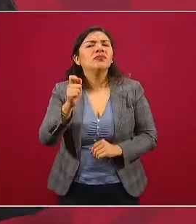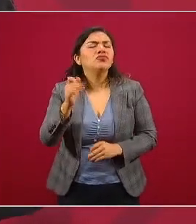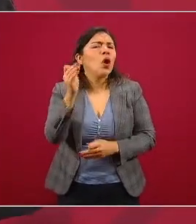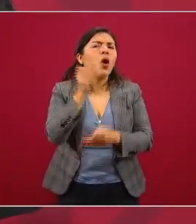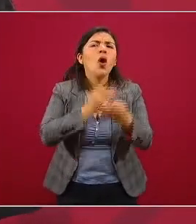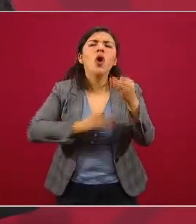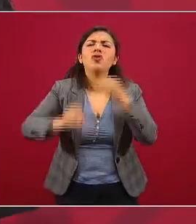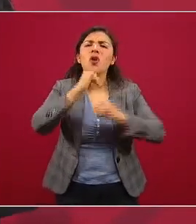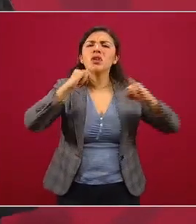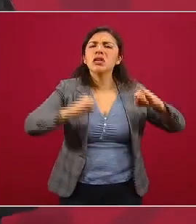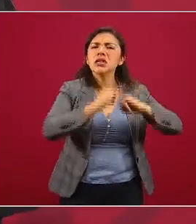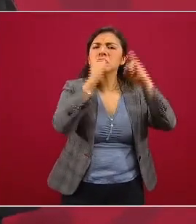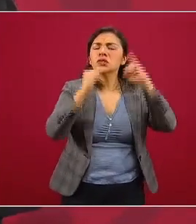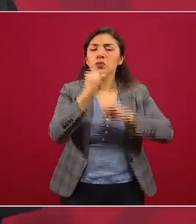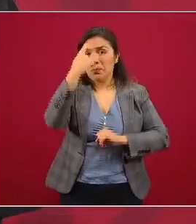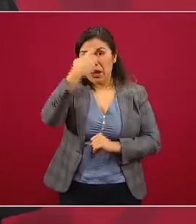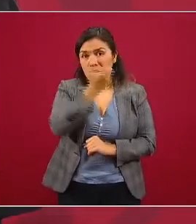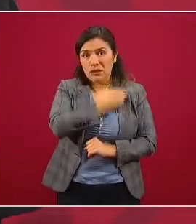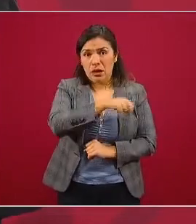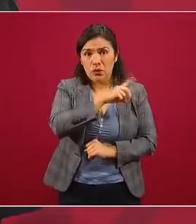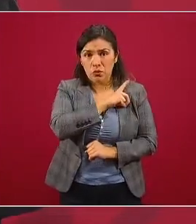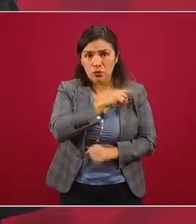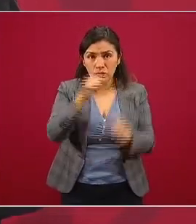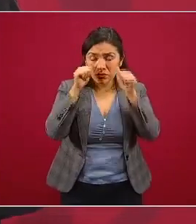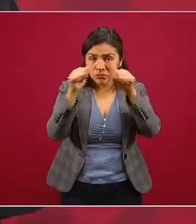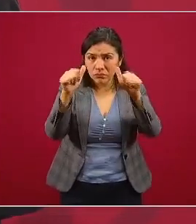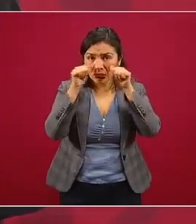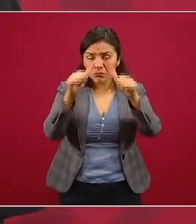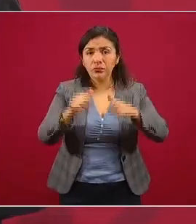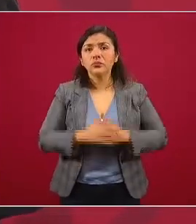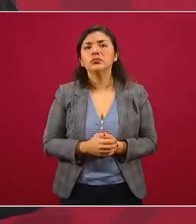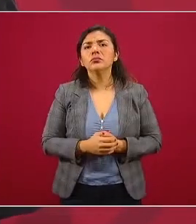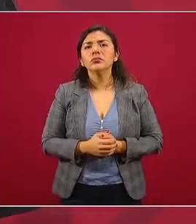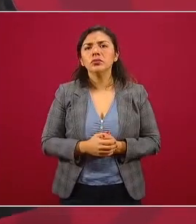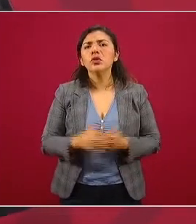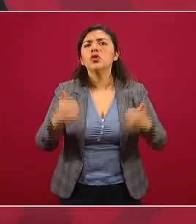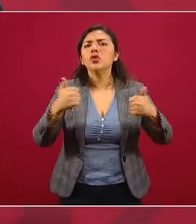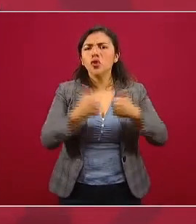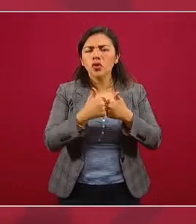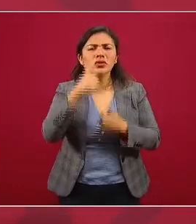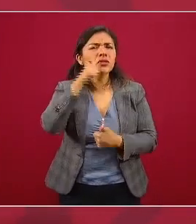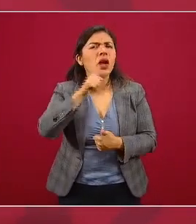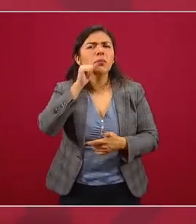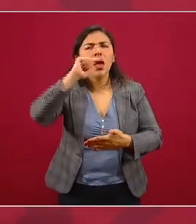todas las instituciones de salud y se hace un recuento